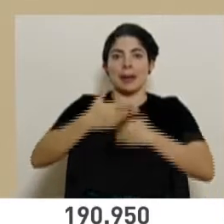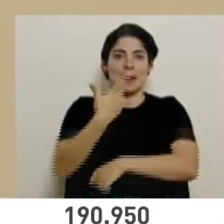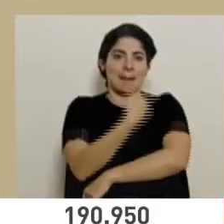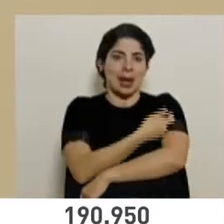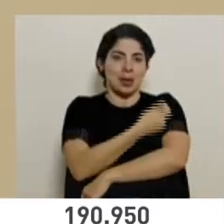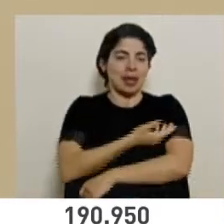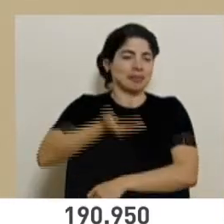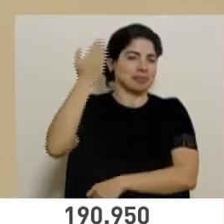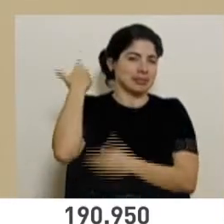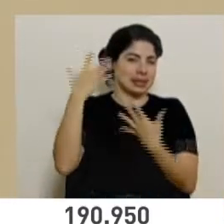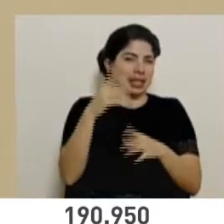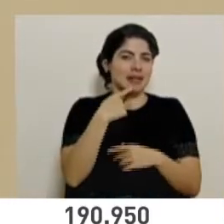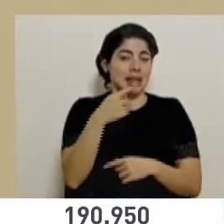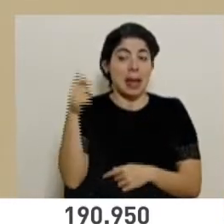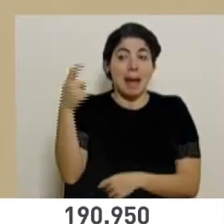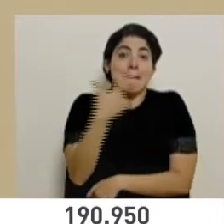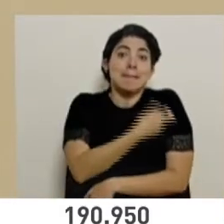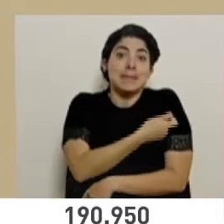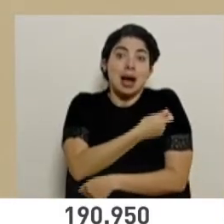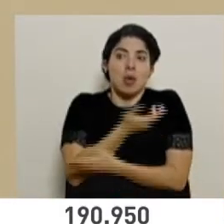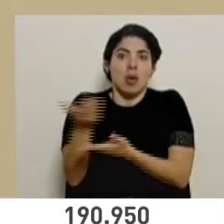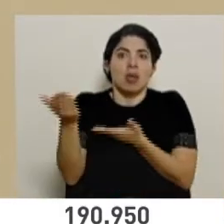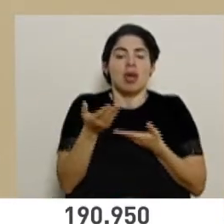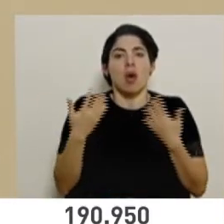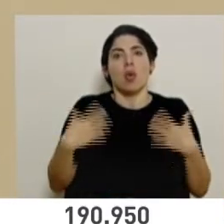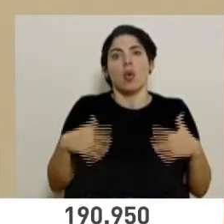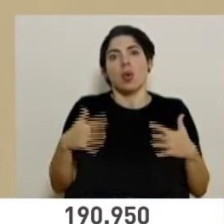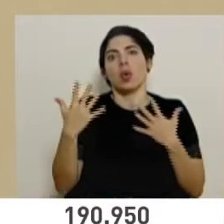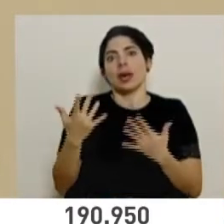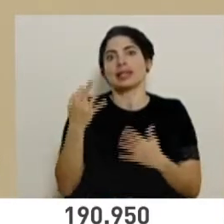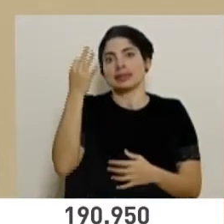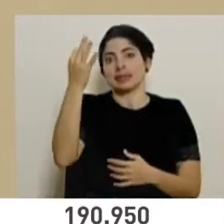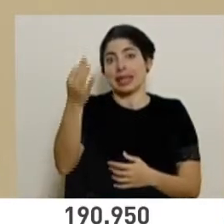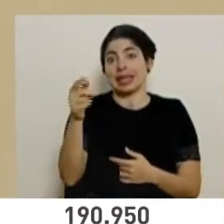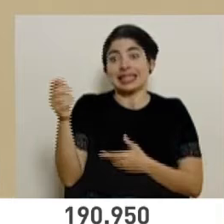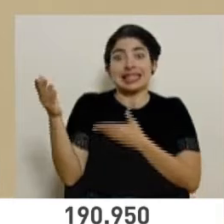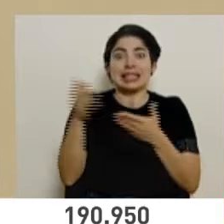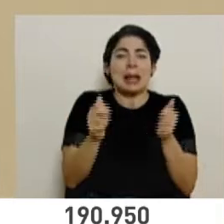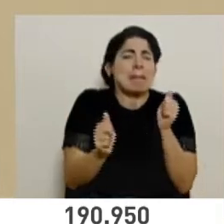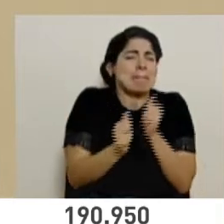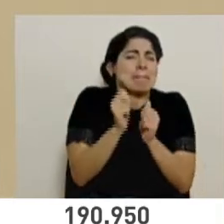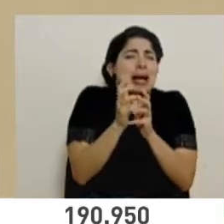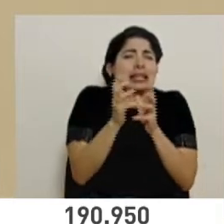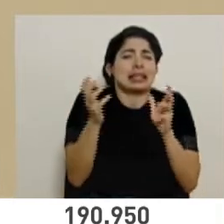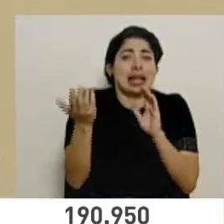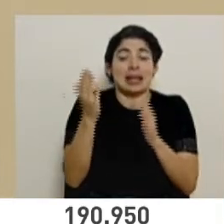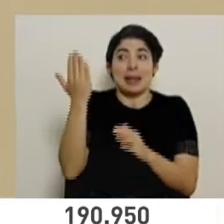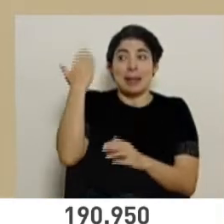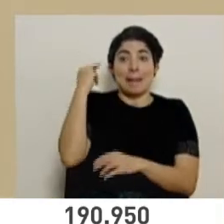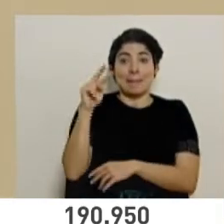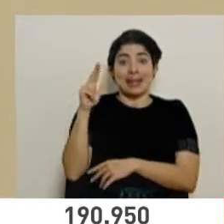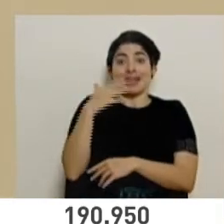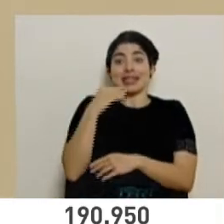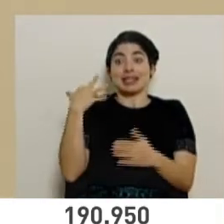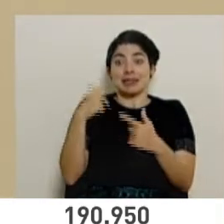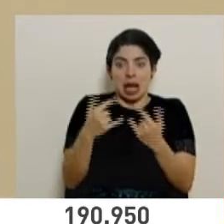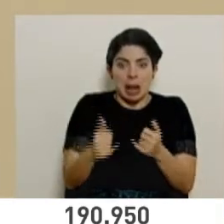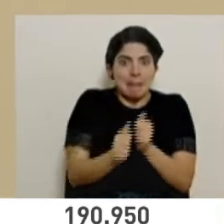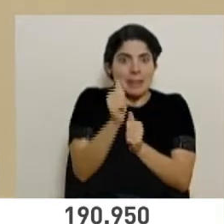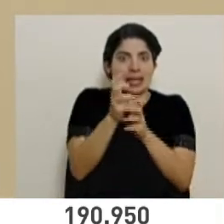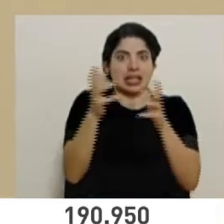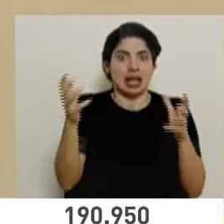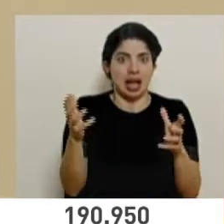dicho anteriormente, vacunas que nos traen esperanza. En este caso llegará el mayor lote que hemos tenido desde el 23 de diciembre, justo